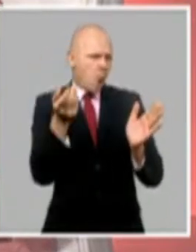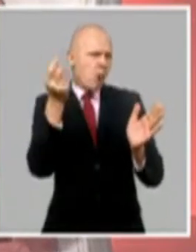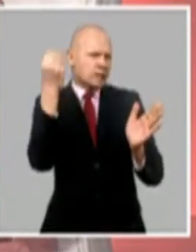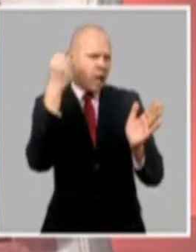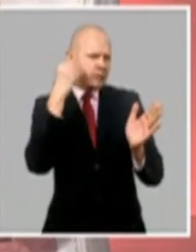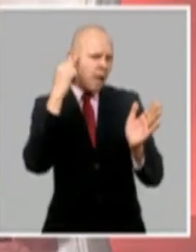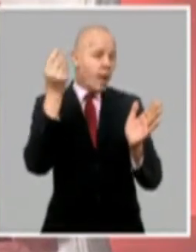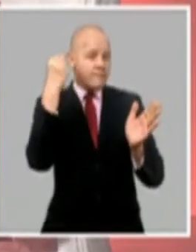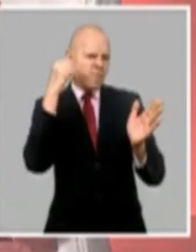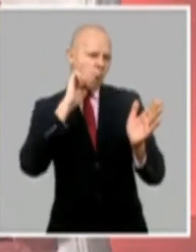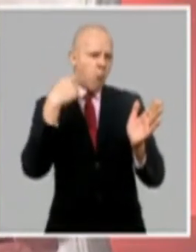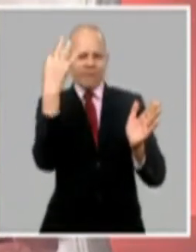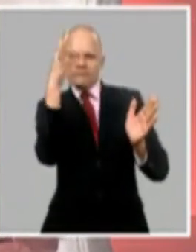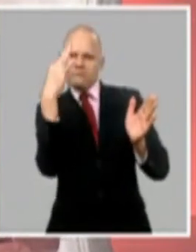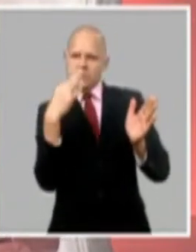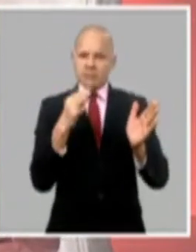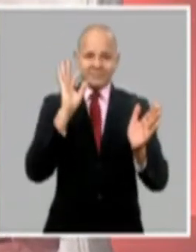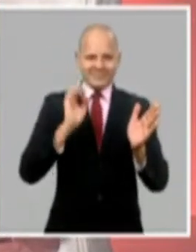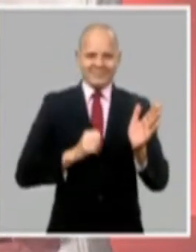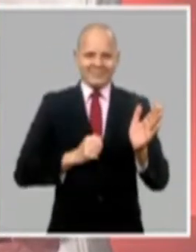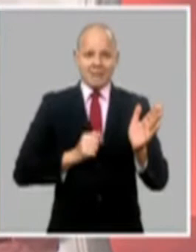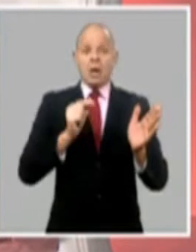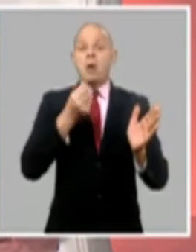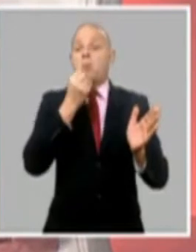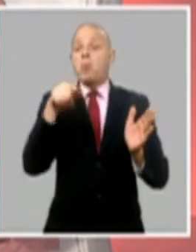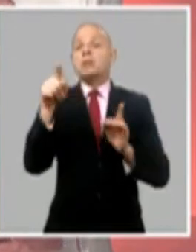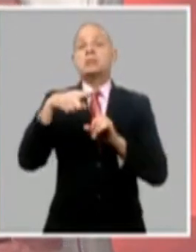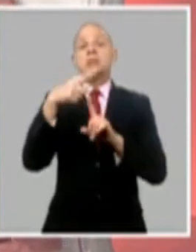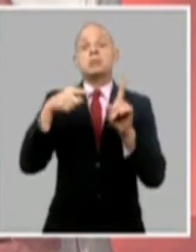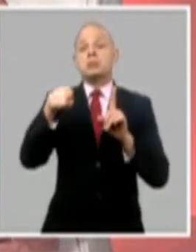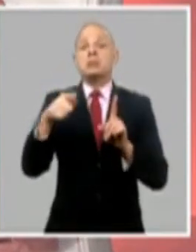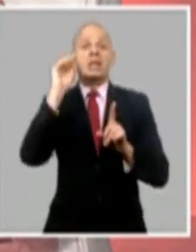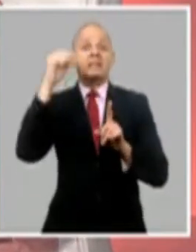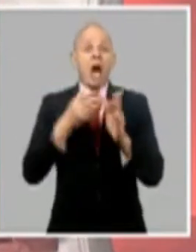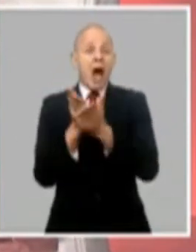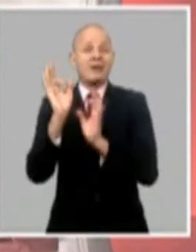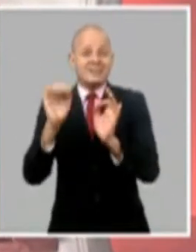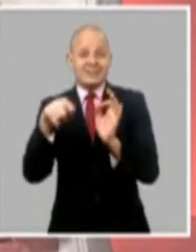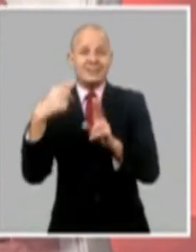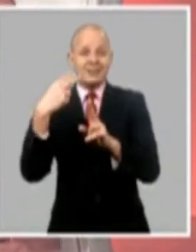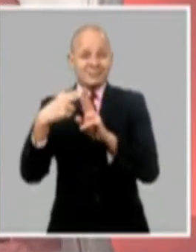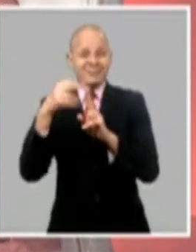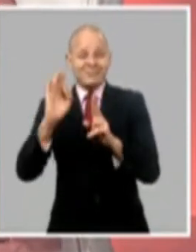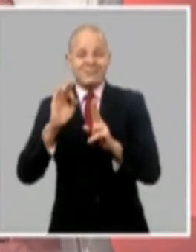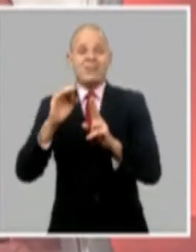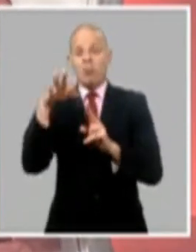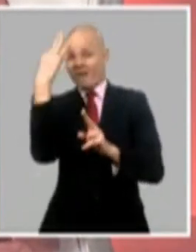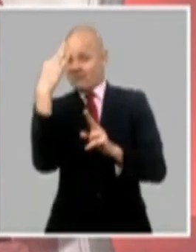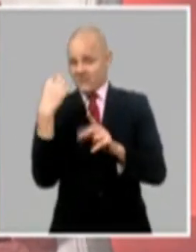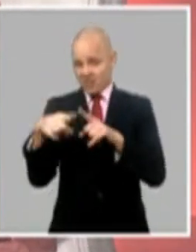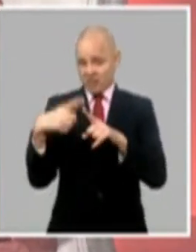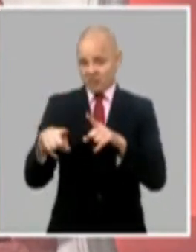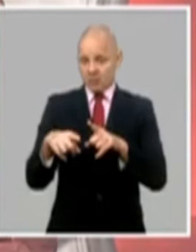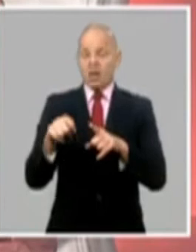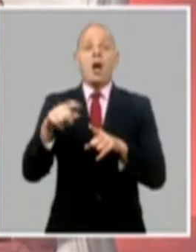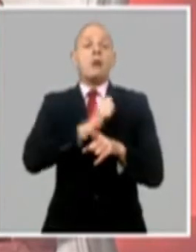capacitación, módulos de capacitación para los jóvenes técnicos medios en belleza, para los obreros calificados en belleza y además